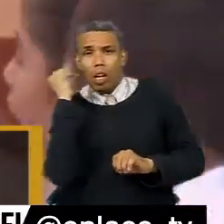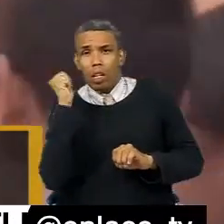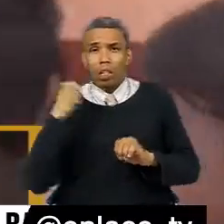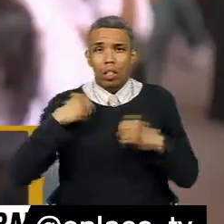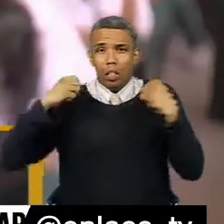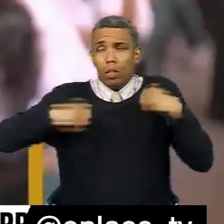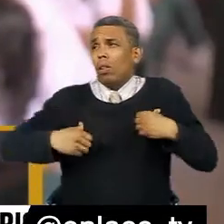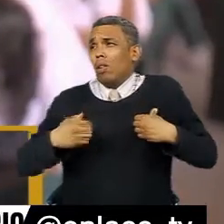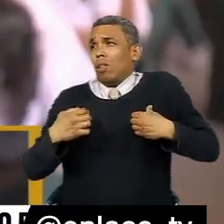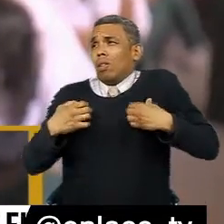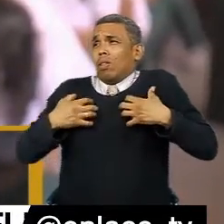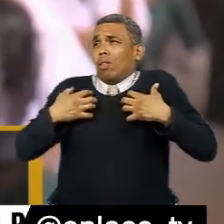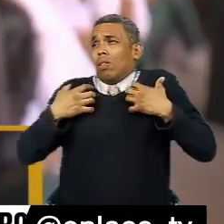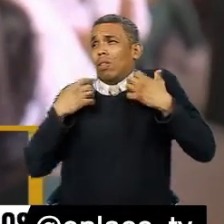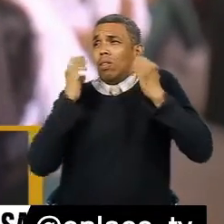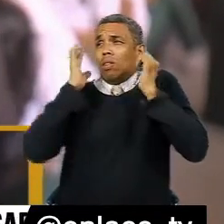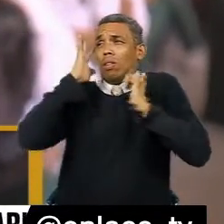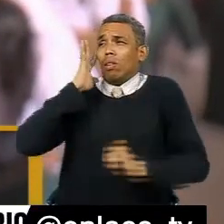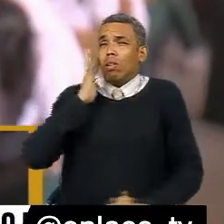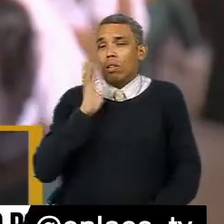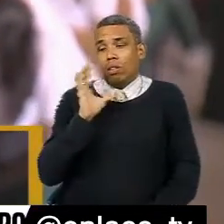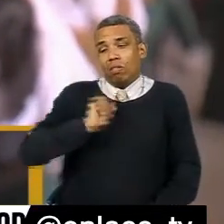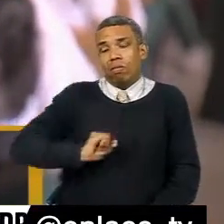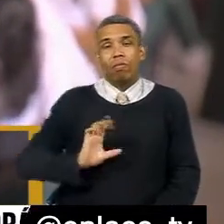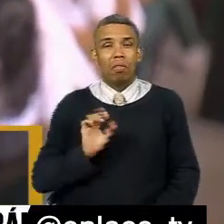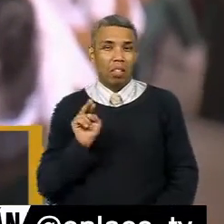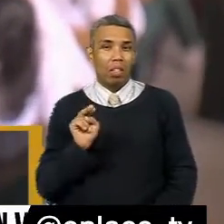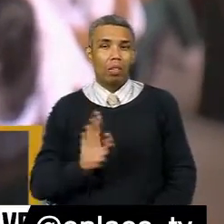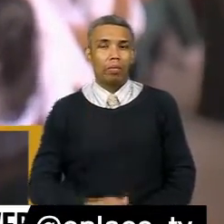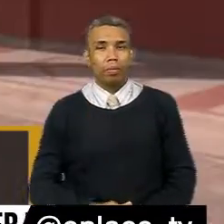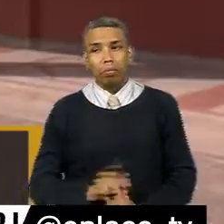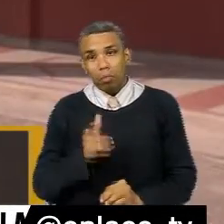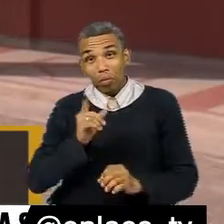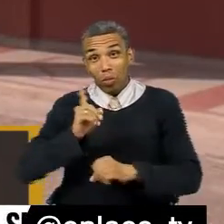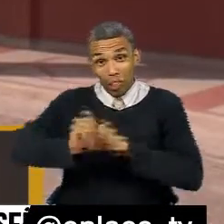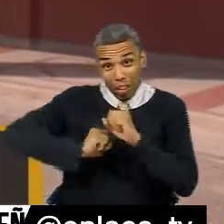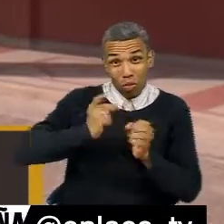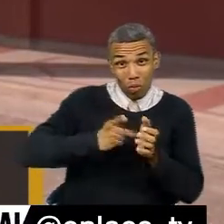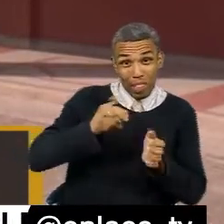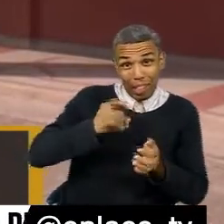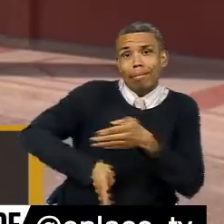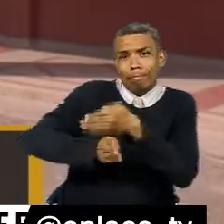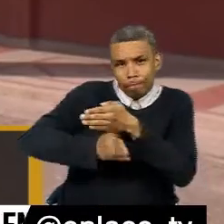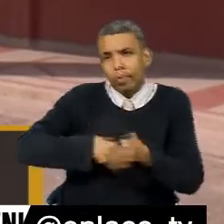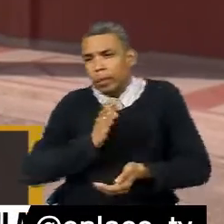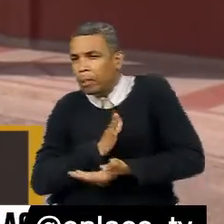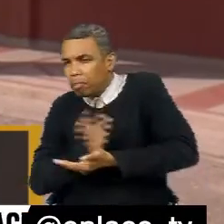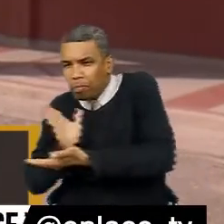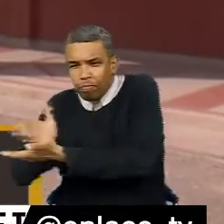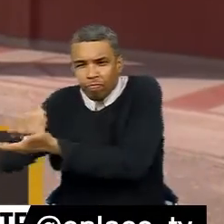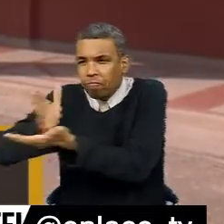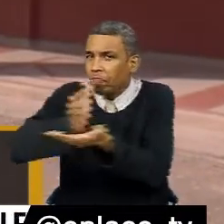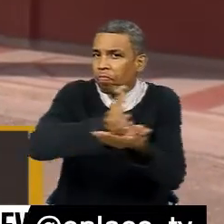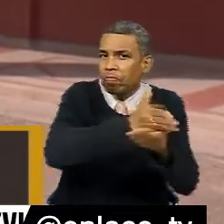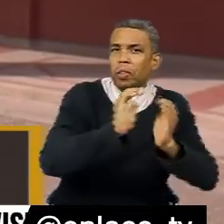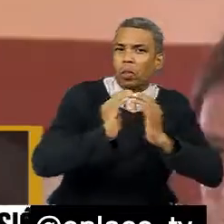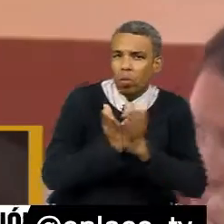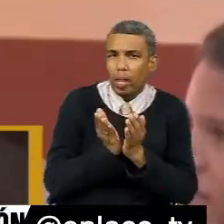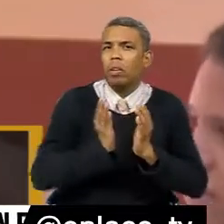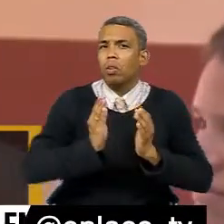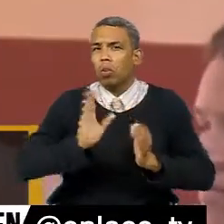salió ese dinero. Este tipo de inspecciones se vienen adelantando durante todo el año en diferentes instituciones educativas y continuarán según se ha informado por parte de la